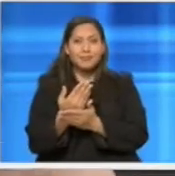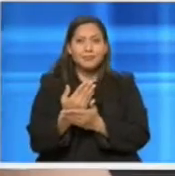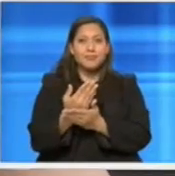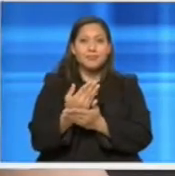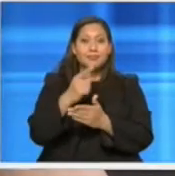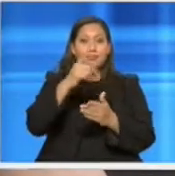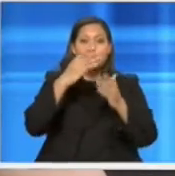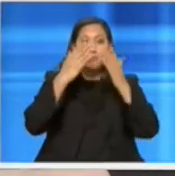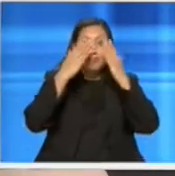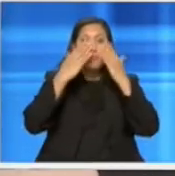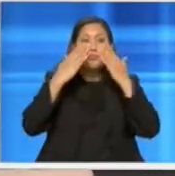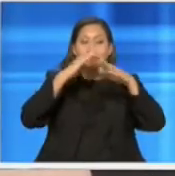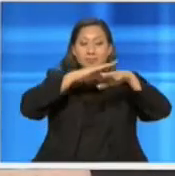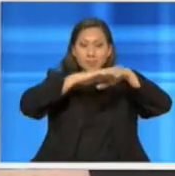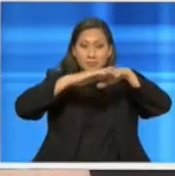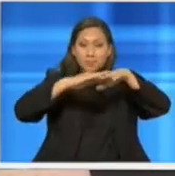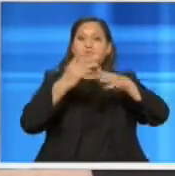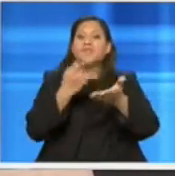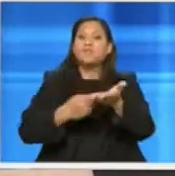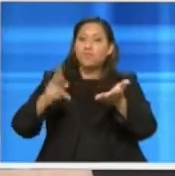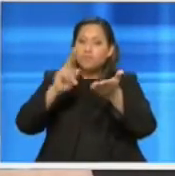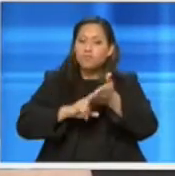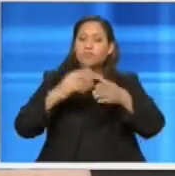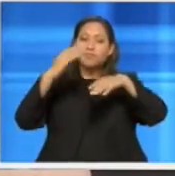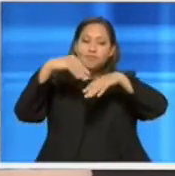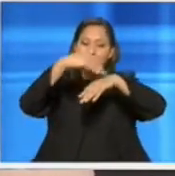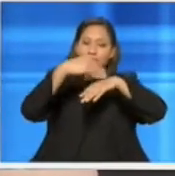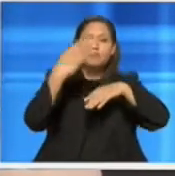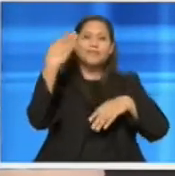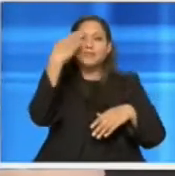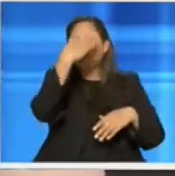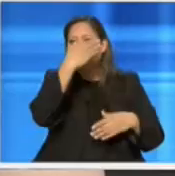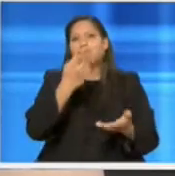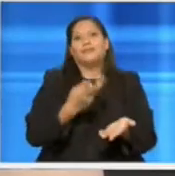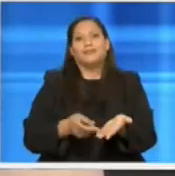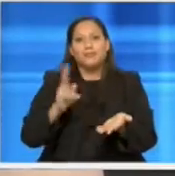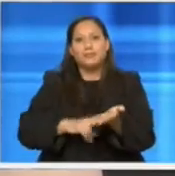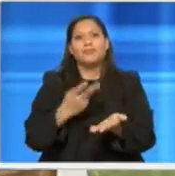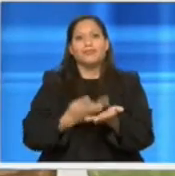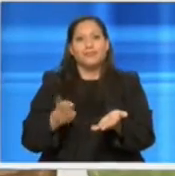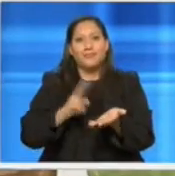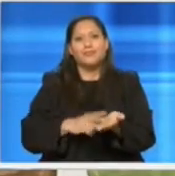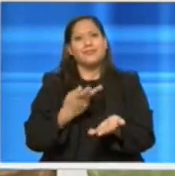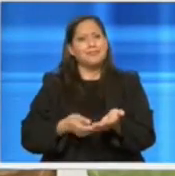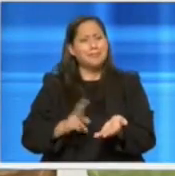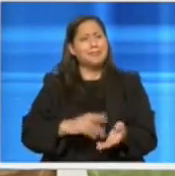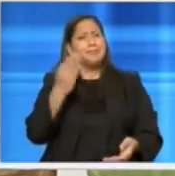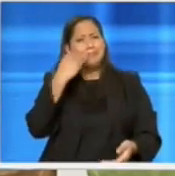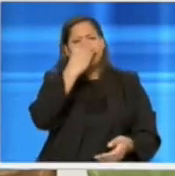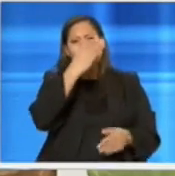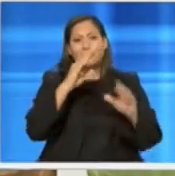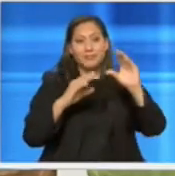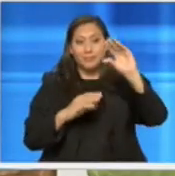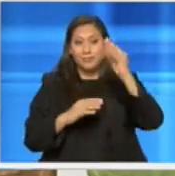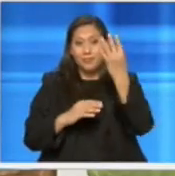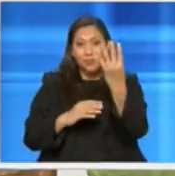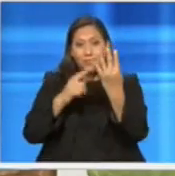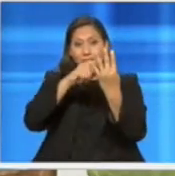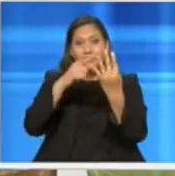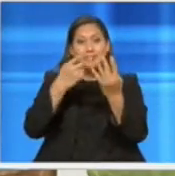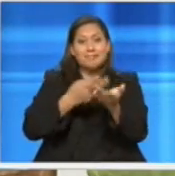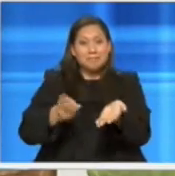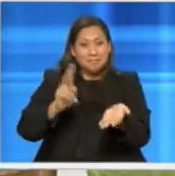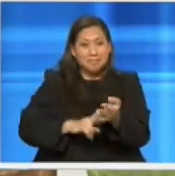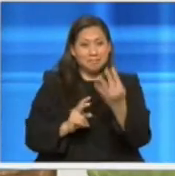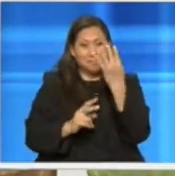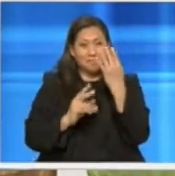esa capa de maquillaje y sobre esa dices, me lo voy a retocar. Estás retocando a cada rato y entonces realmente ya traes como 4 capas de maquillaje,